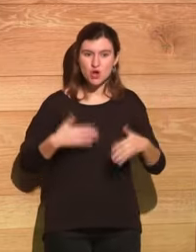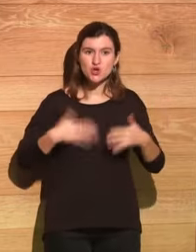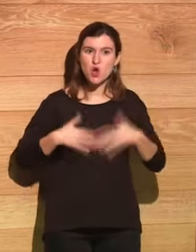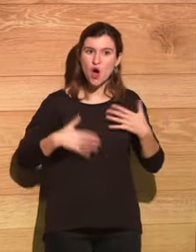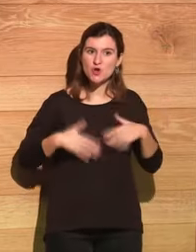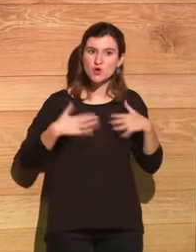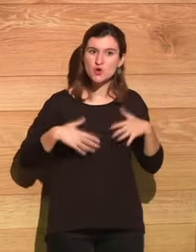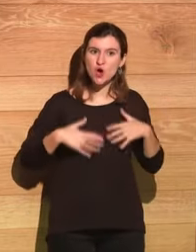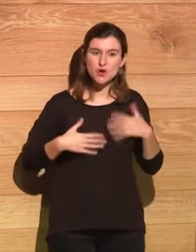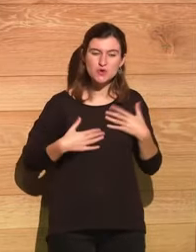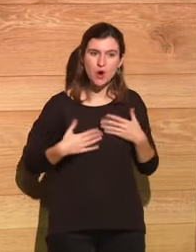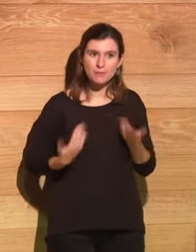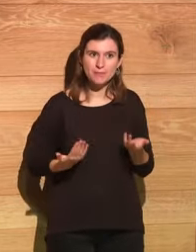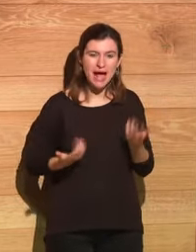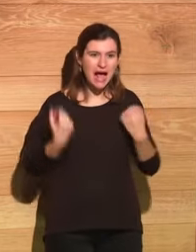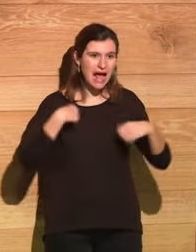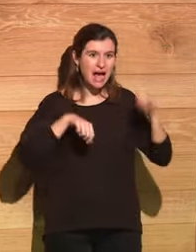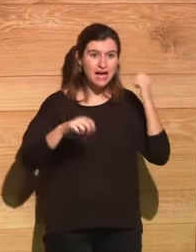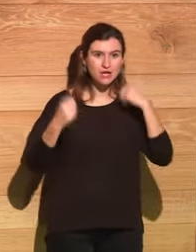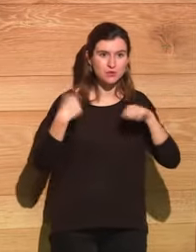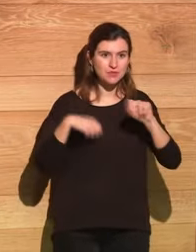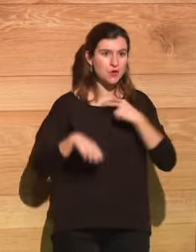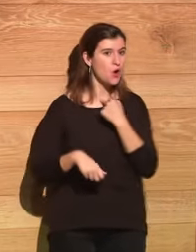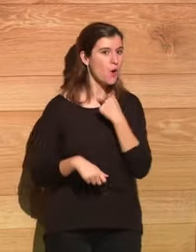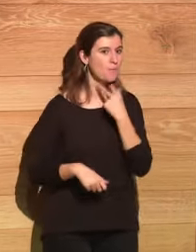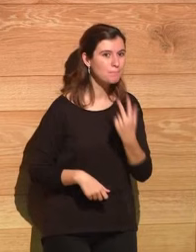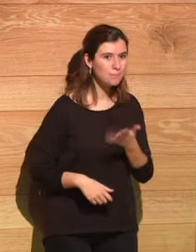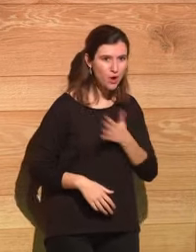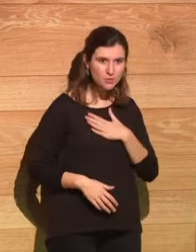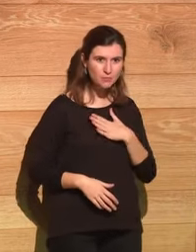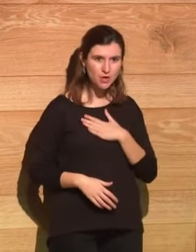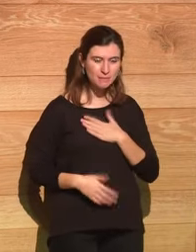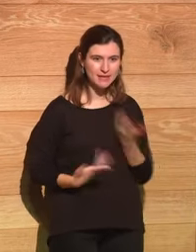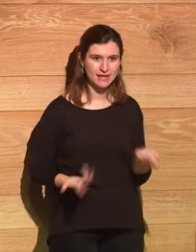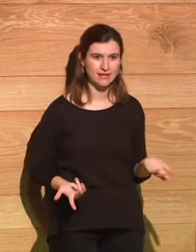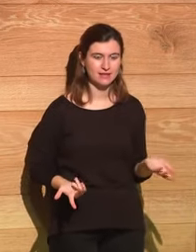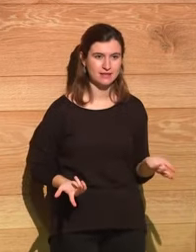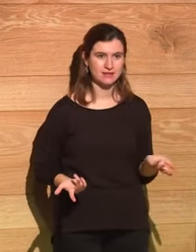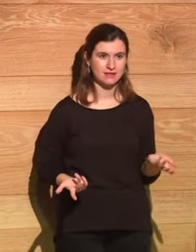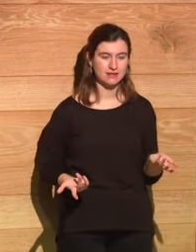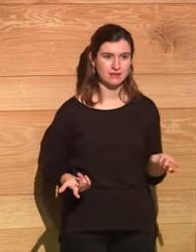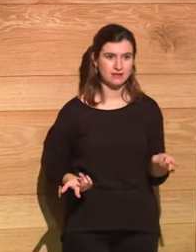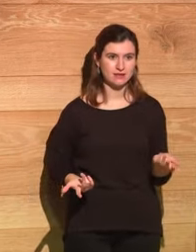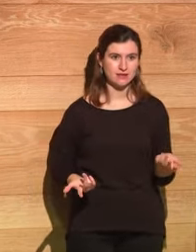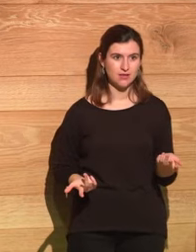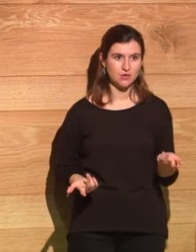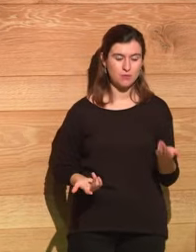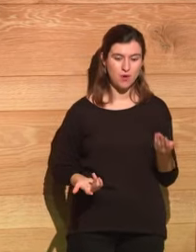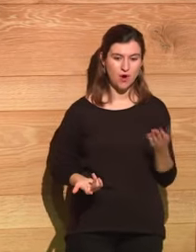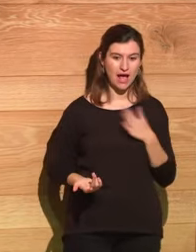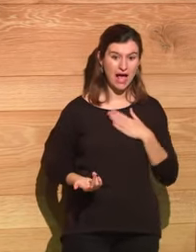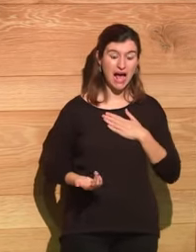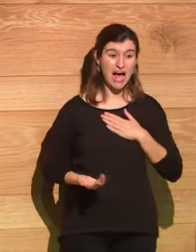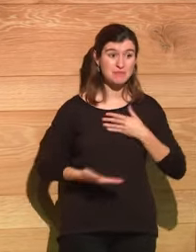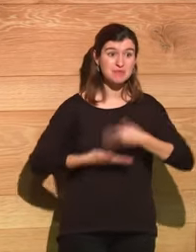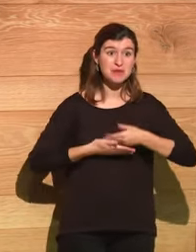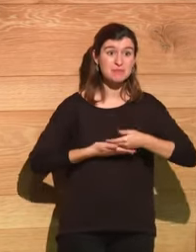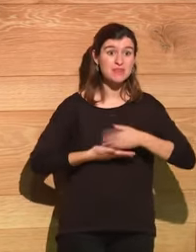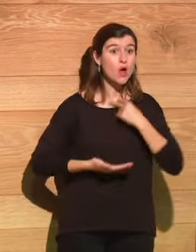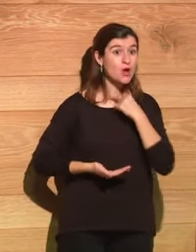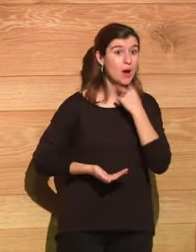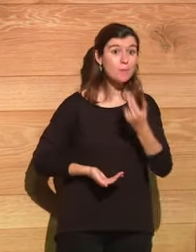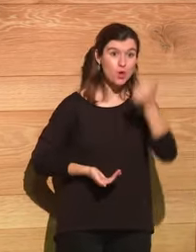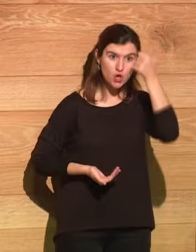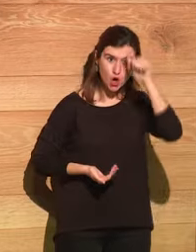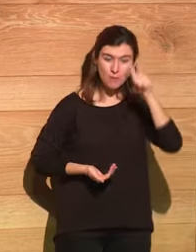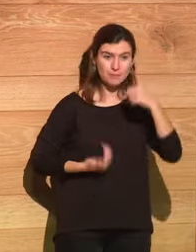tenemos que actuar como lo que somos, tenemos que tener la voz que se nos pide que tengamos, ¿no? O sea, hay que tener voz varonil. Yo, por ejemplo, no la he tenido en mi vida, ¿no? Para